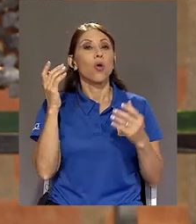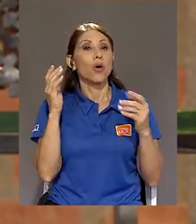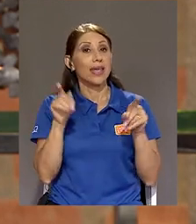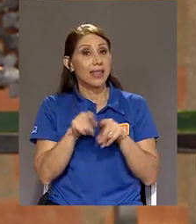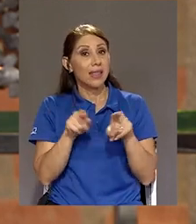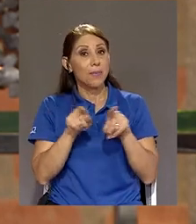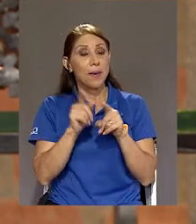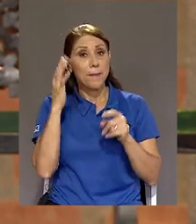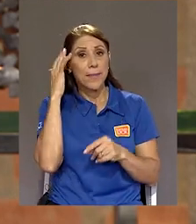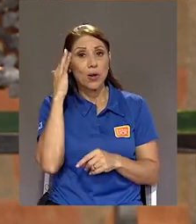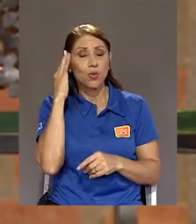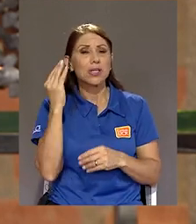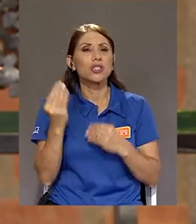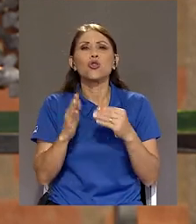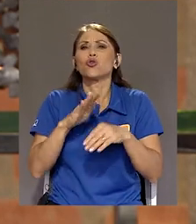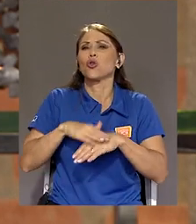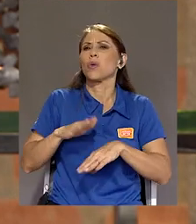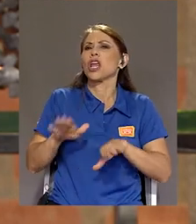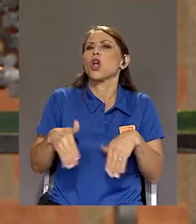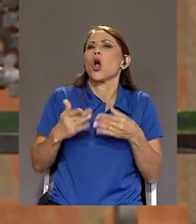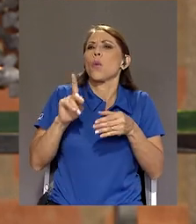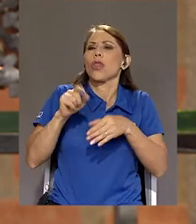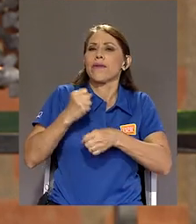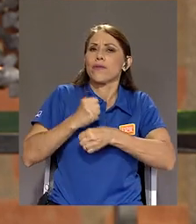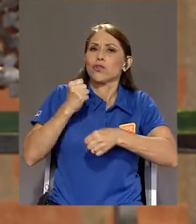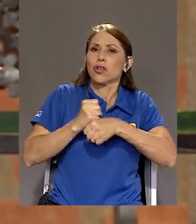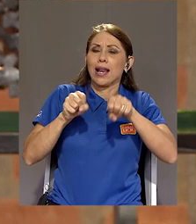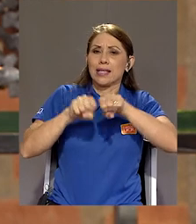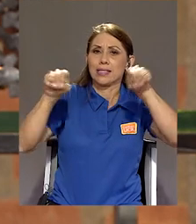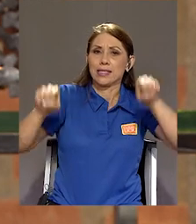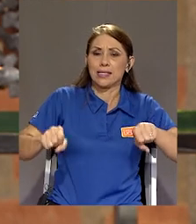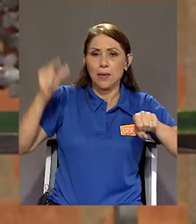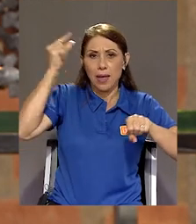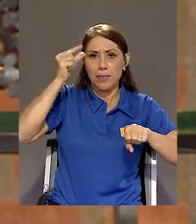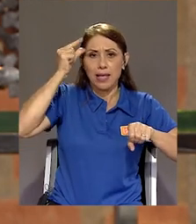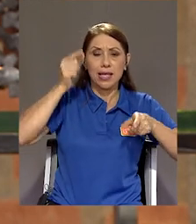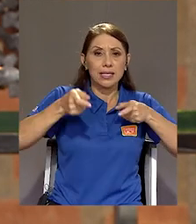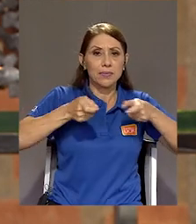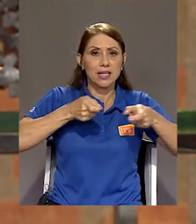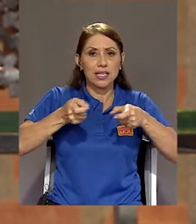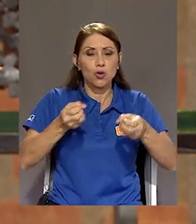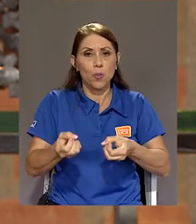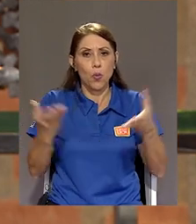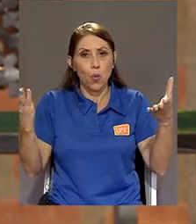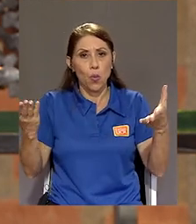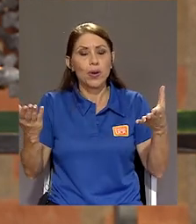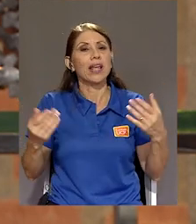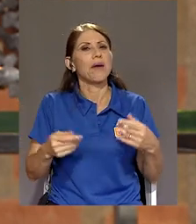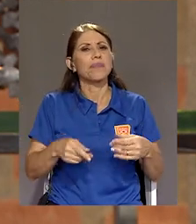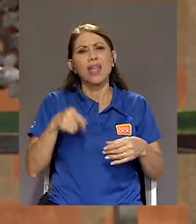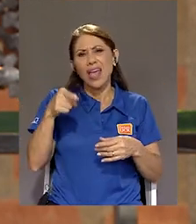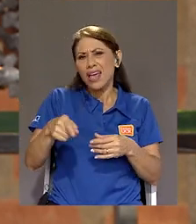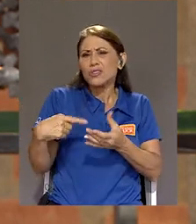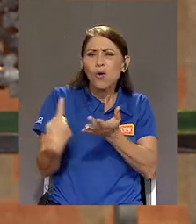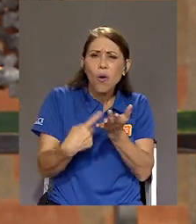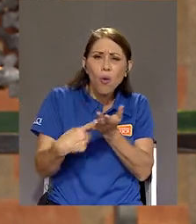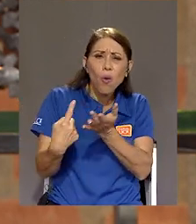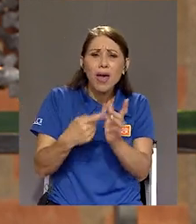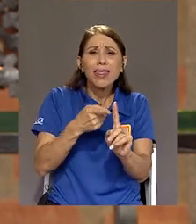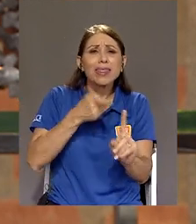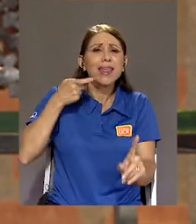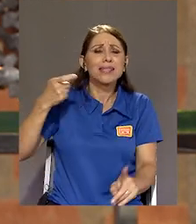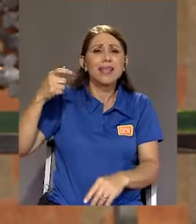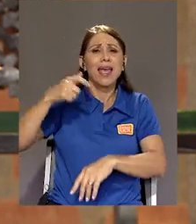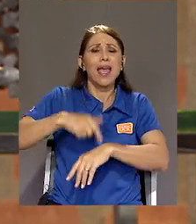debe funcionar el aparato estatal y la administración pública, se ha tratado desde época de